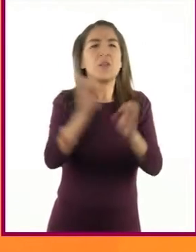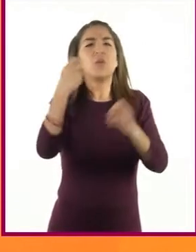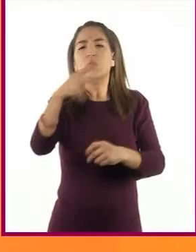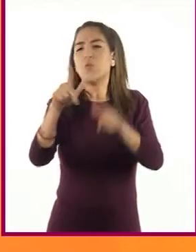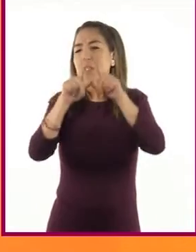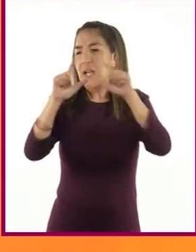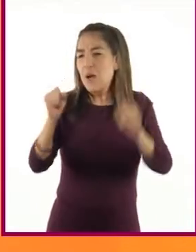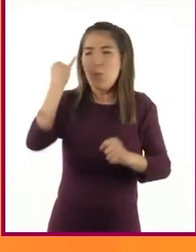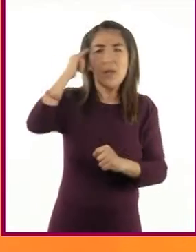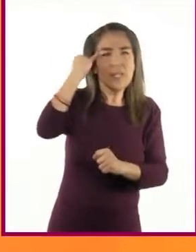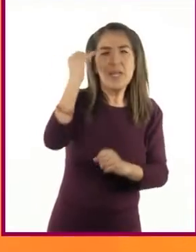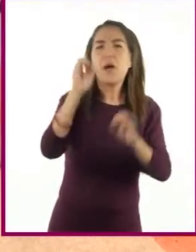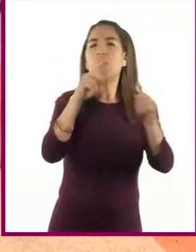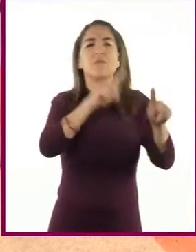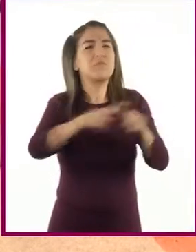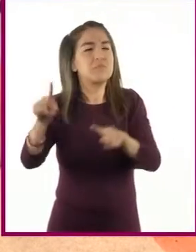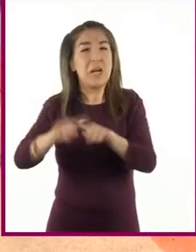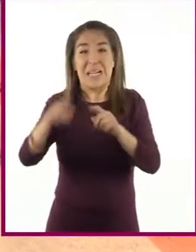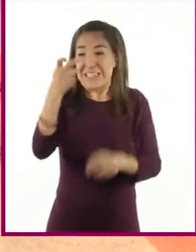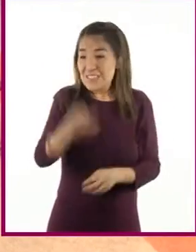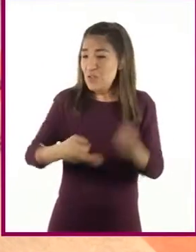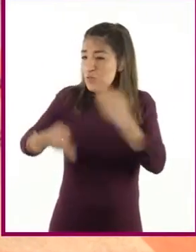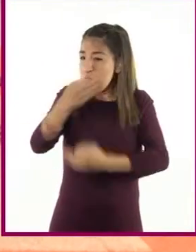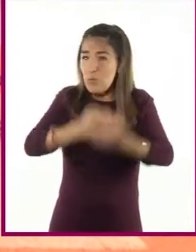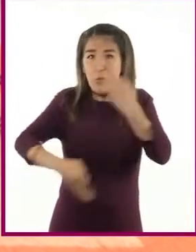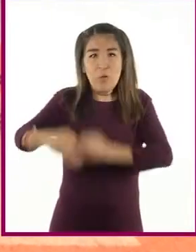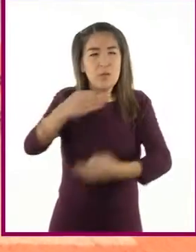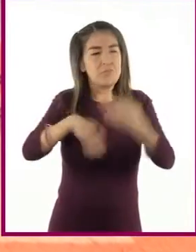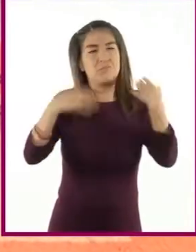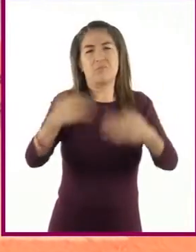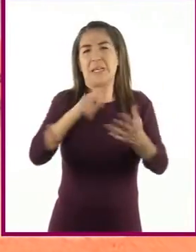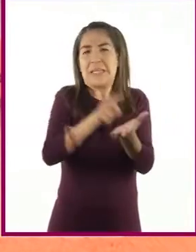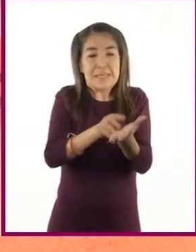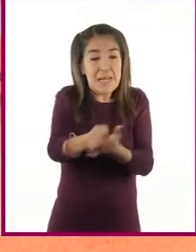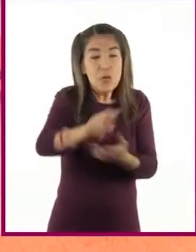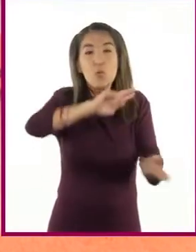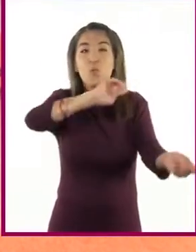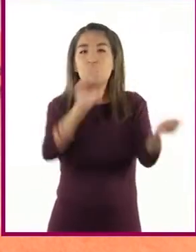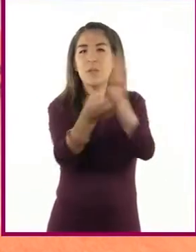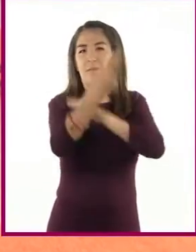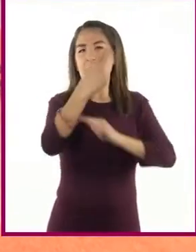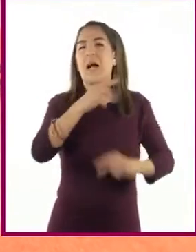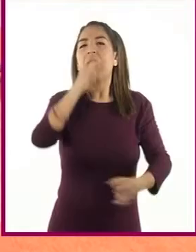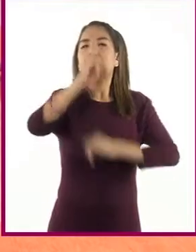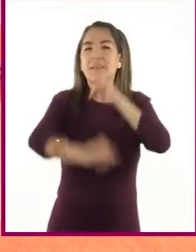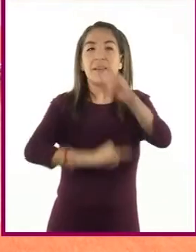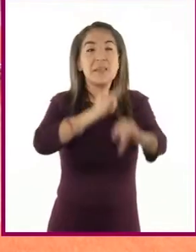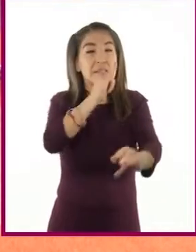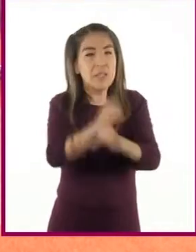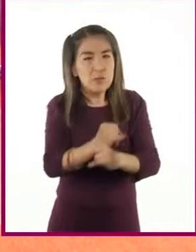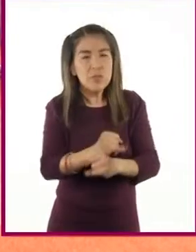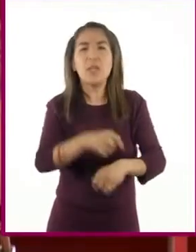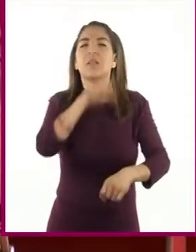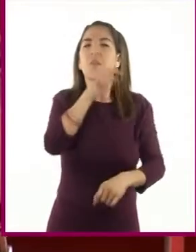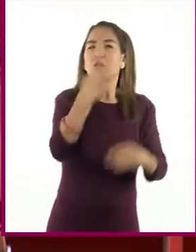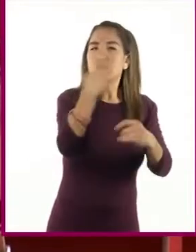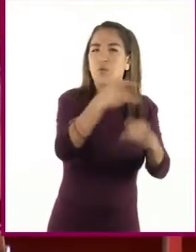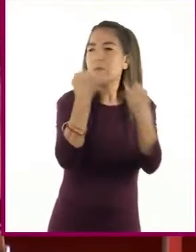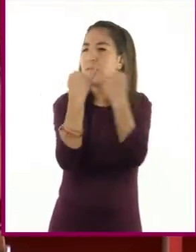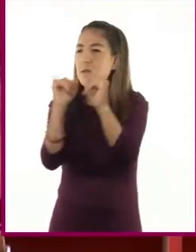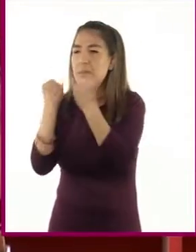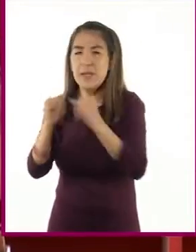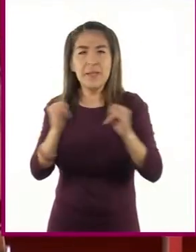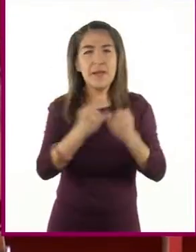cualquier condición. Estos derechos son universales, interrelacionados, interdependientes